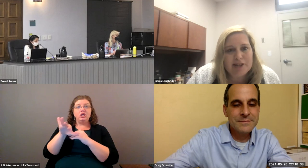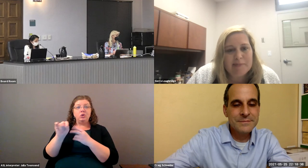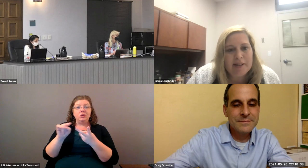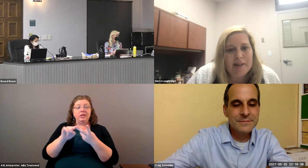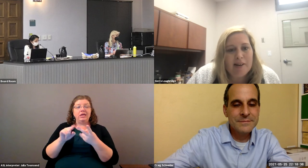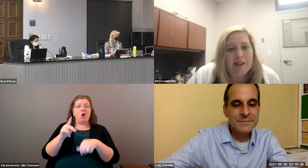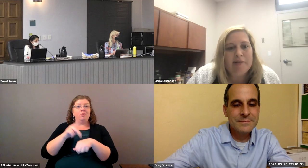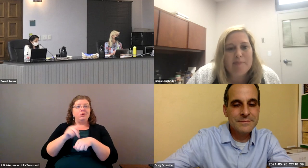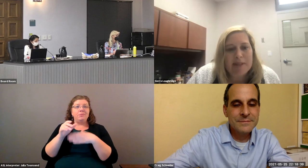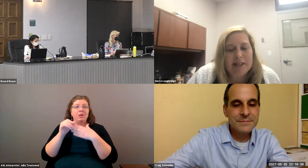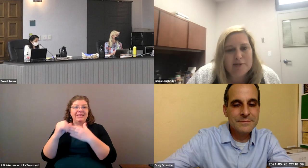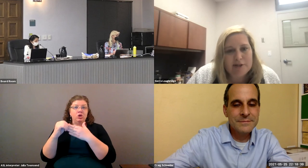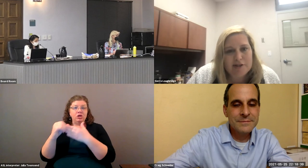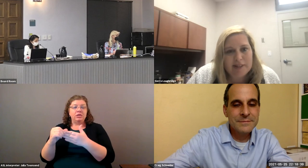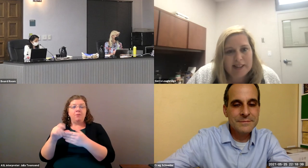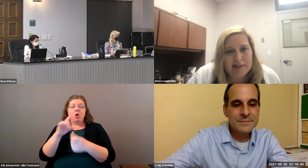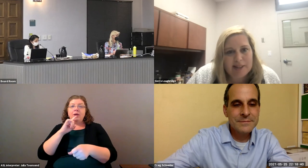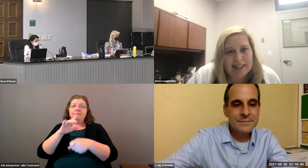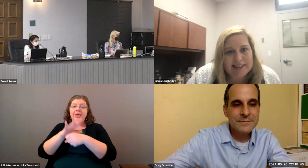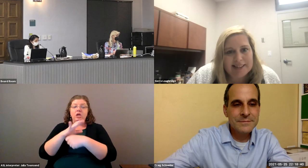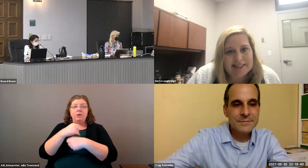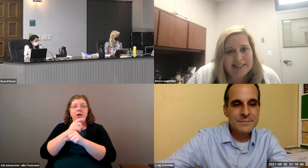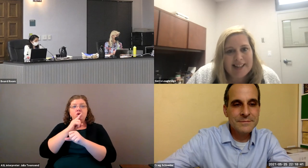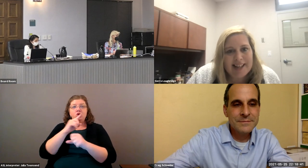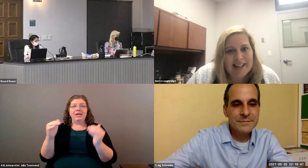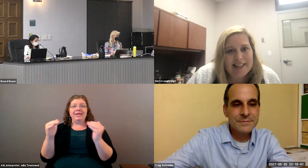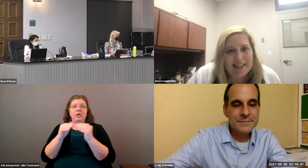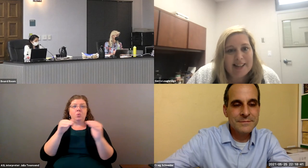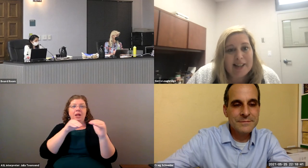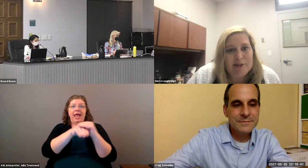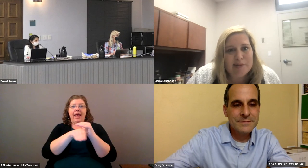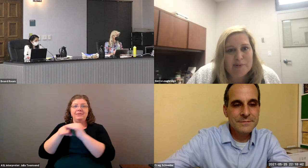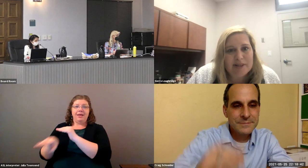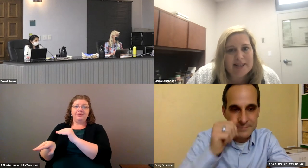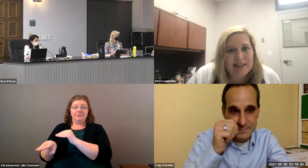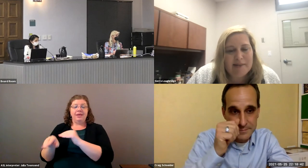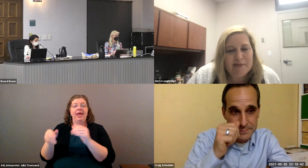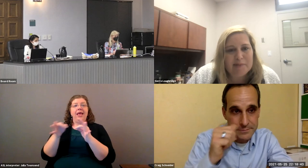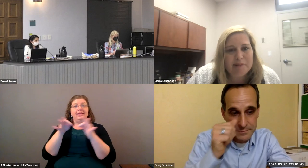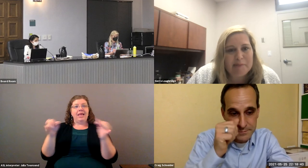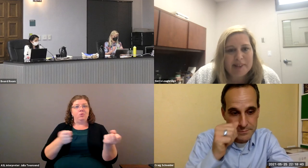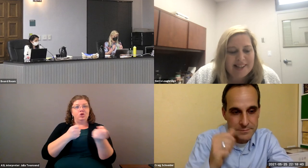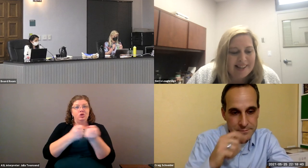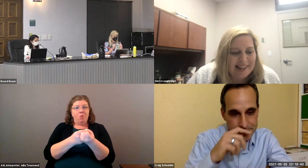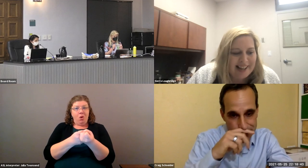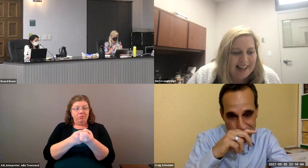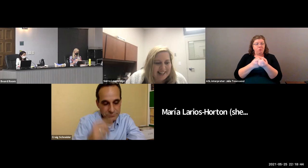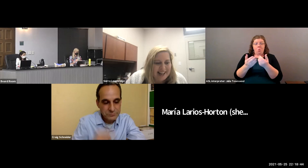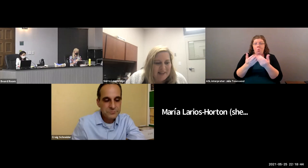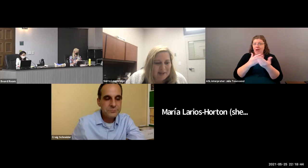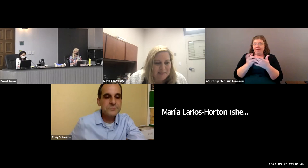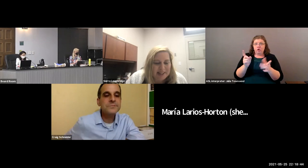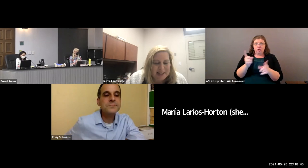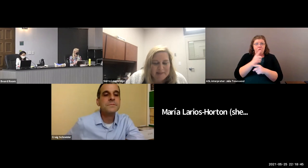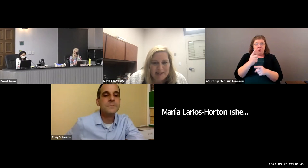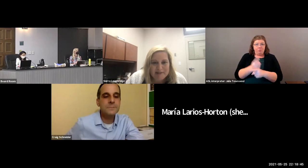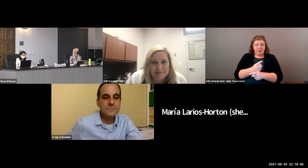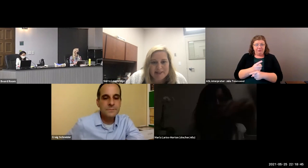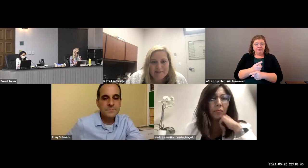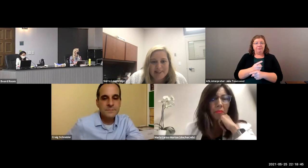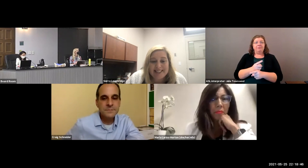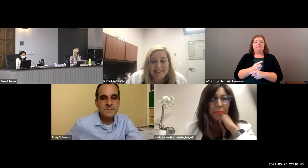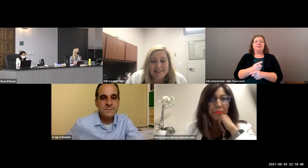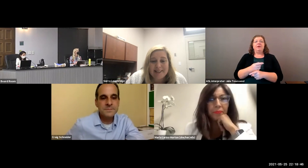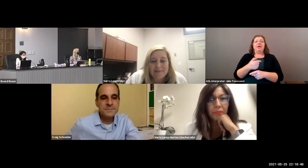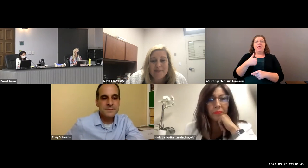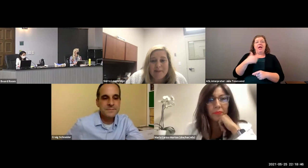líderes están comprometidos a garantizar el acceso equitativo y el apoyo lingüístico conforme resulte apropiado. Y habiendo sido